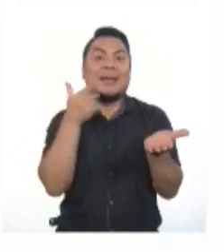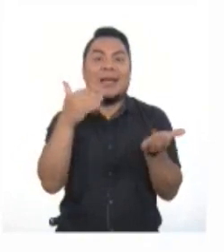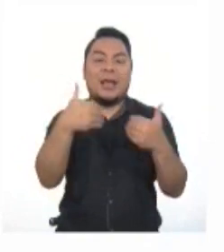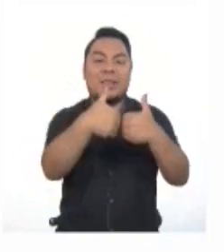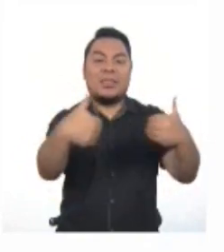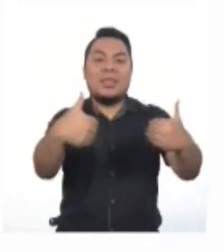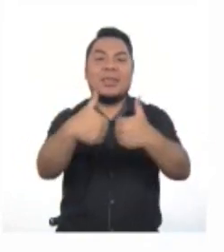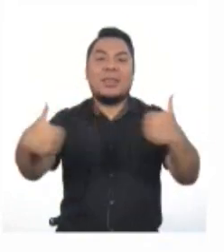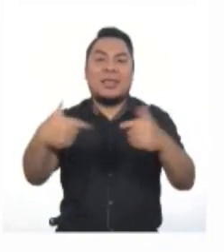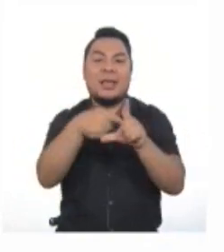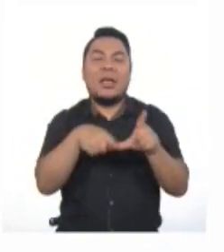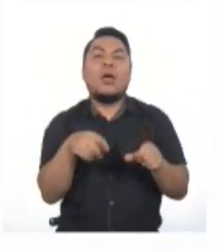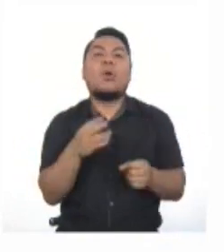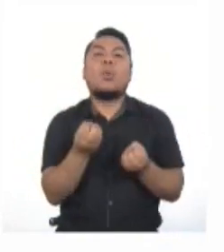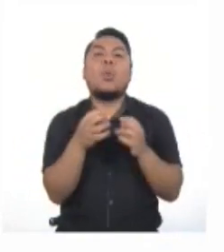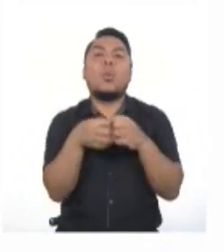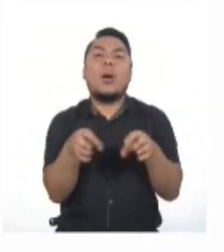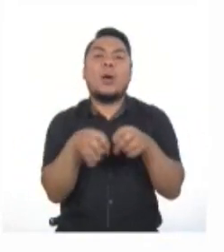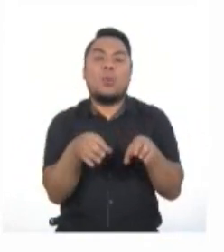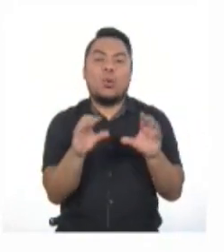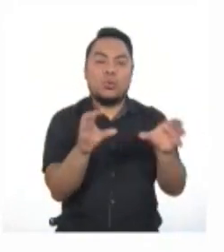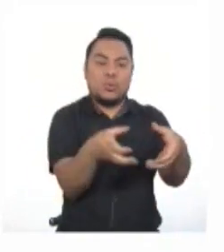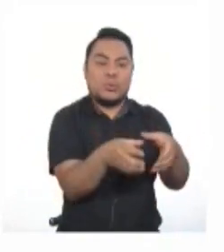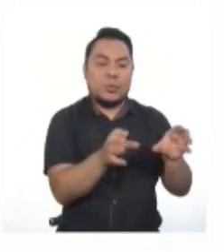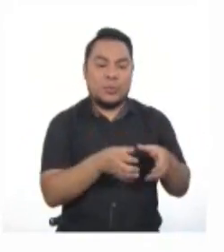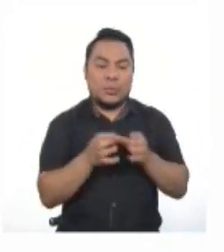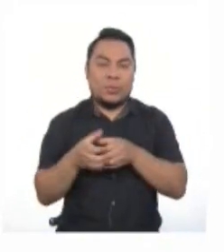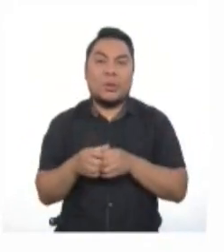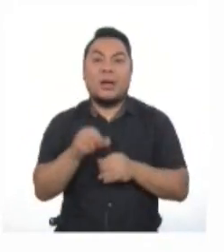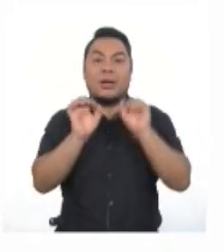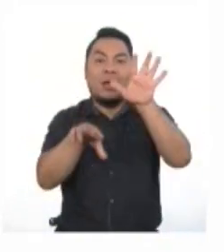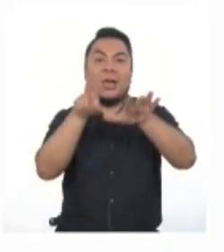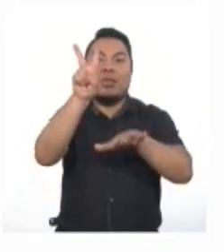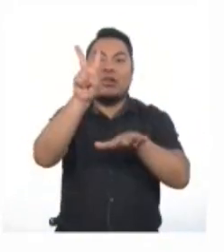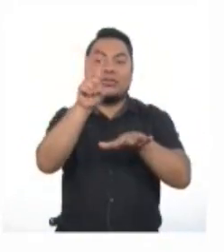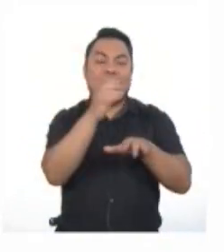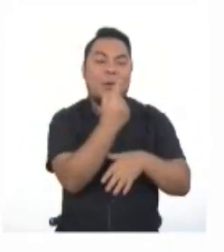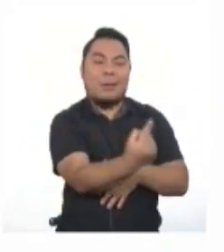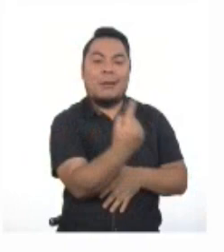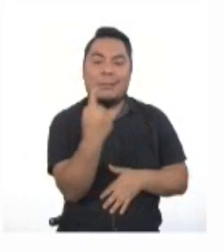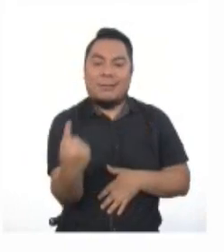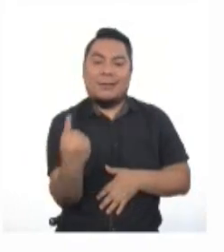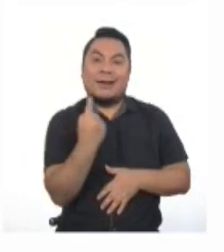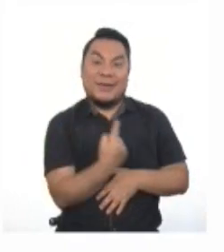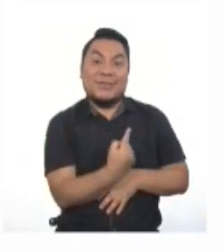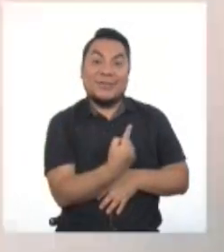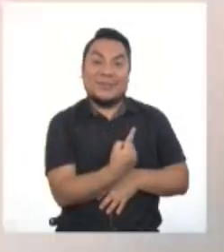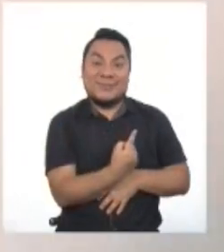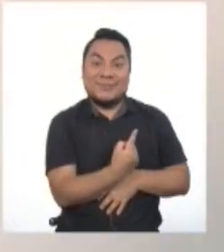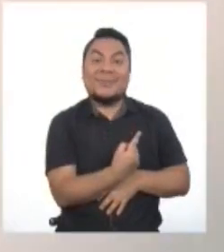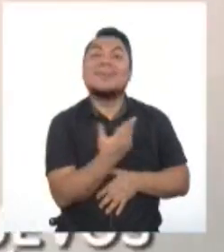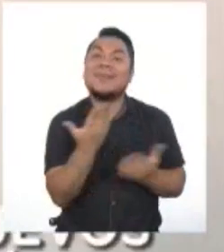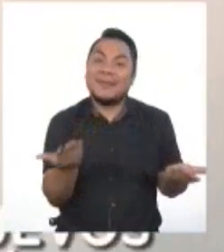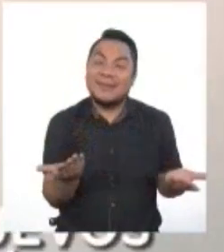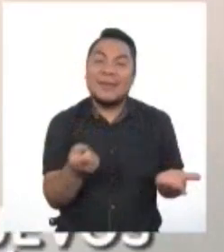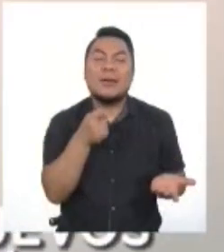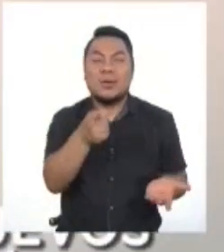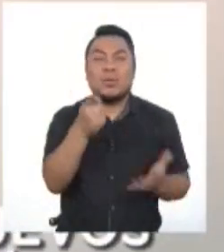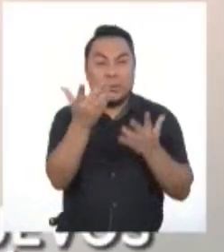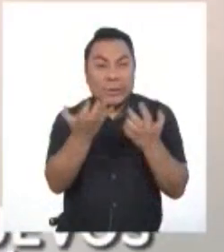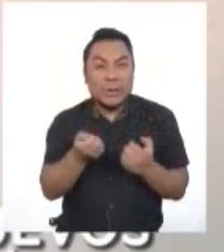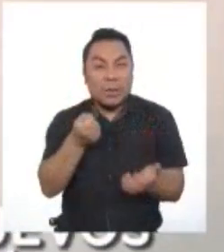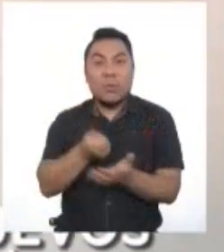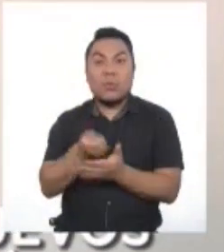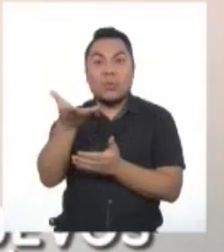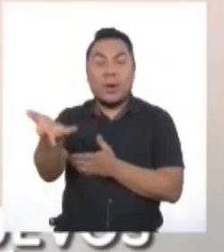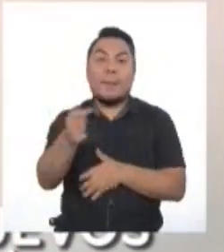dividir el total de huevos en grupos de 12 unidades cada uno. Es decir, si quisiera